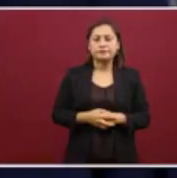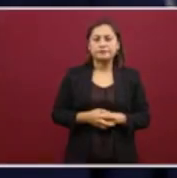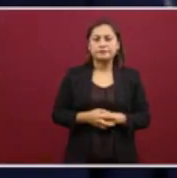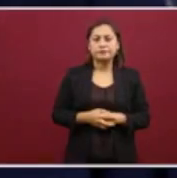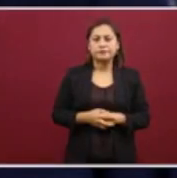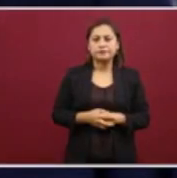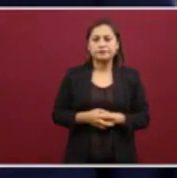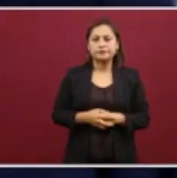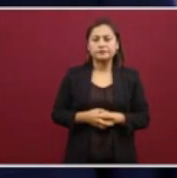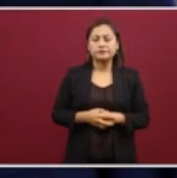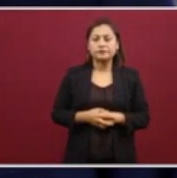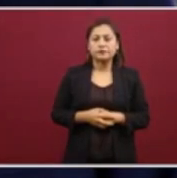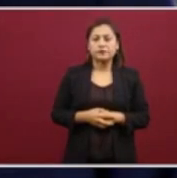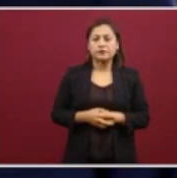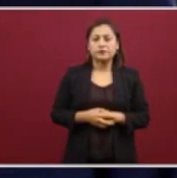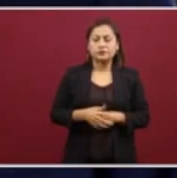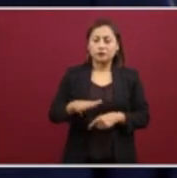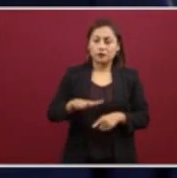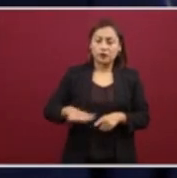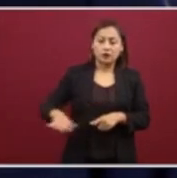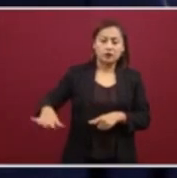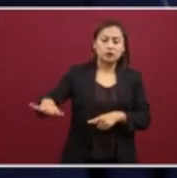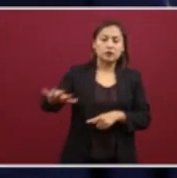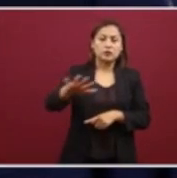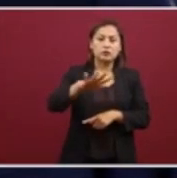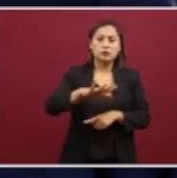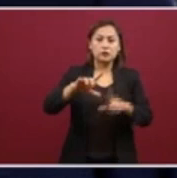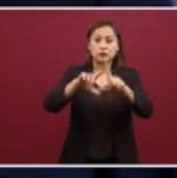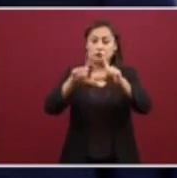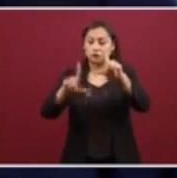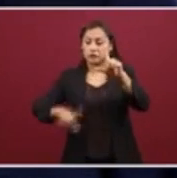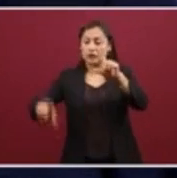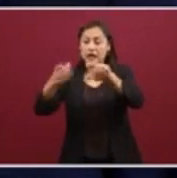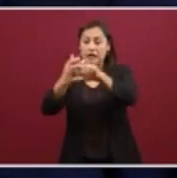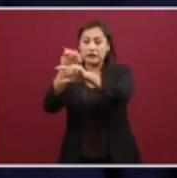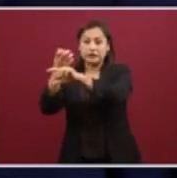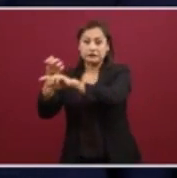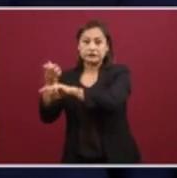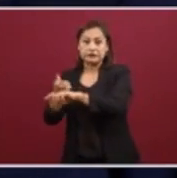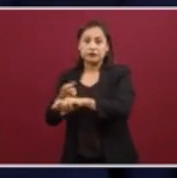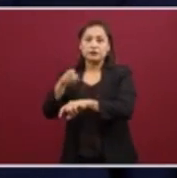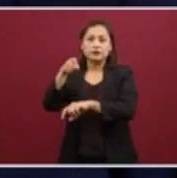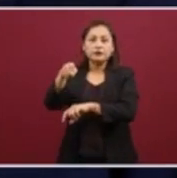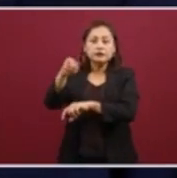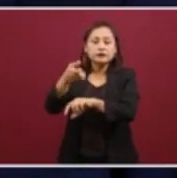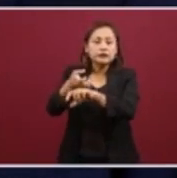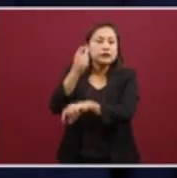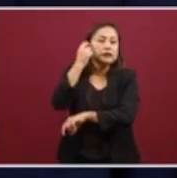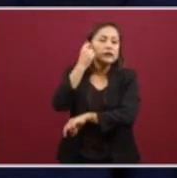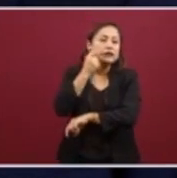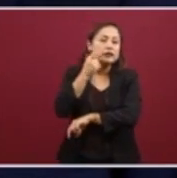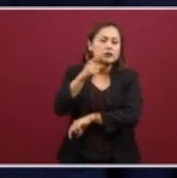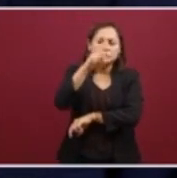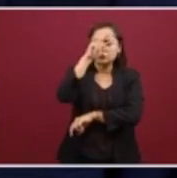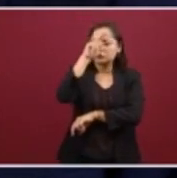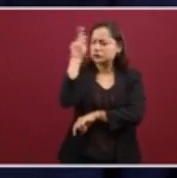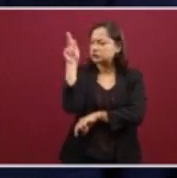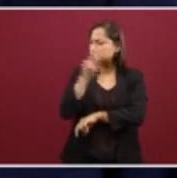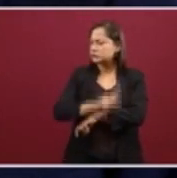de todos los estados del país, sobre todo en regiones como en la montaña,